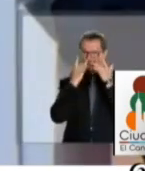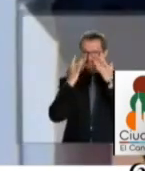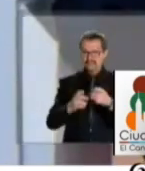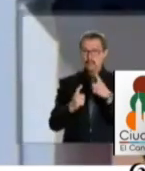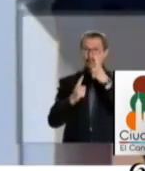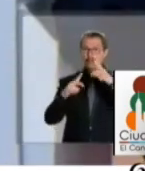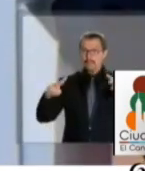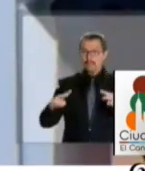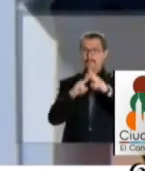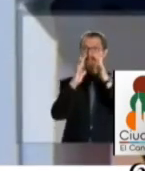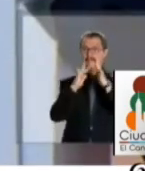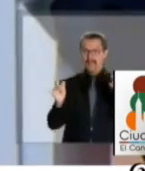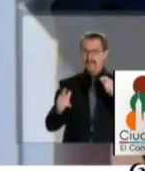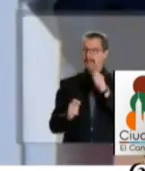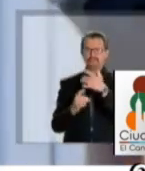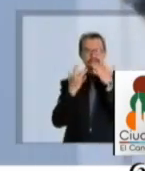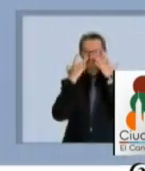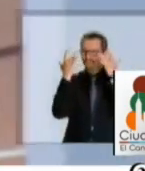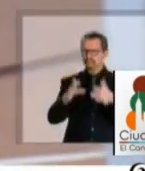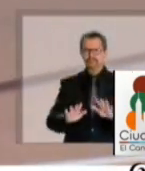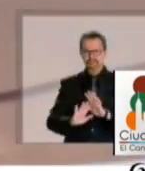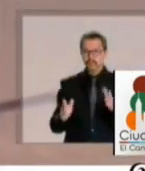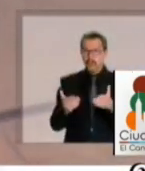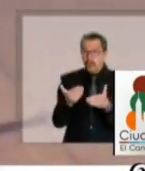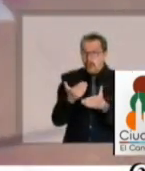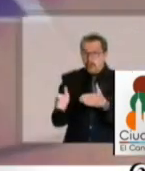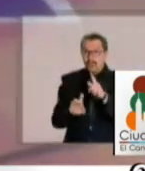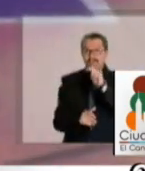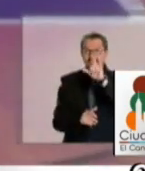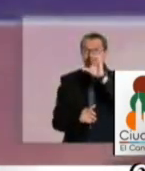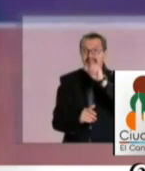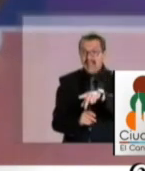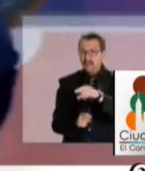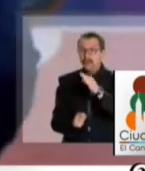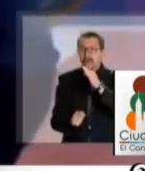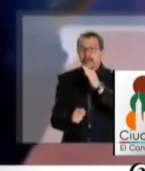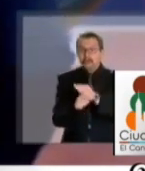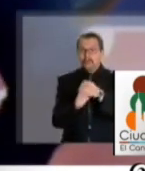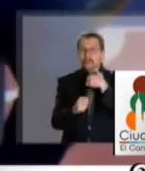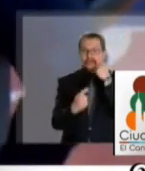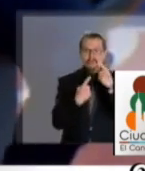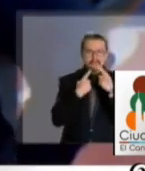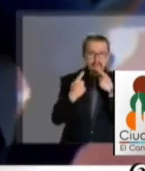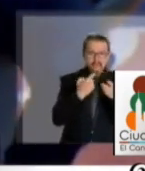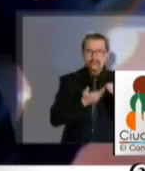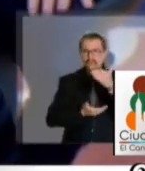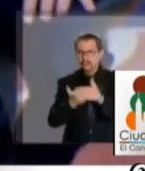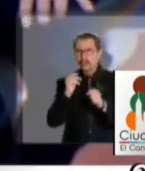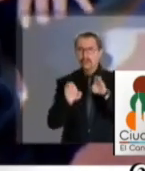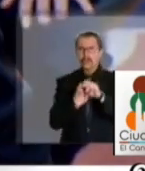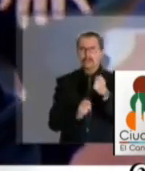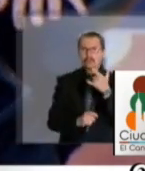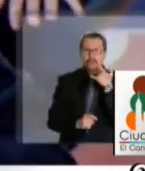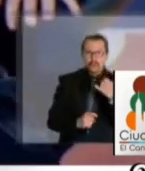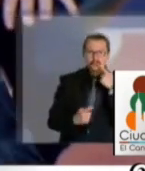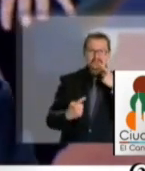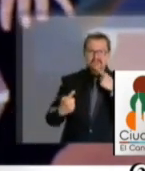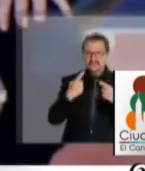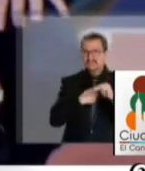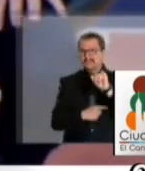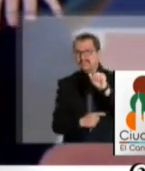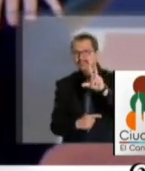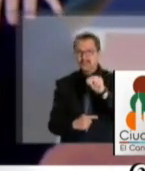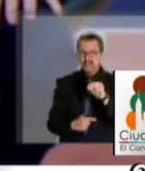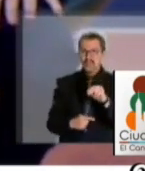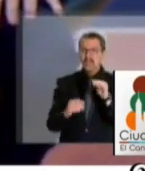TLC. ¿Cómo emplearlo en caso de aprobarse? ¿Hacia dónde mirar si revienta? ¿Cuál la solución a la permanente